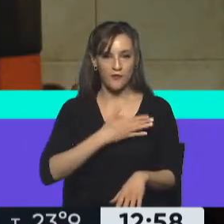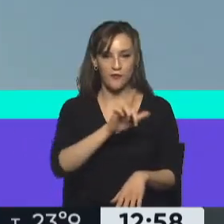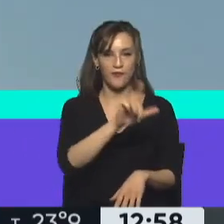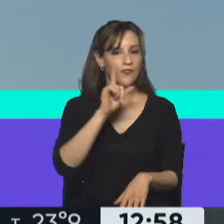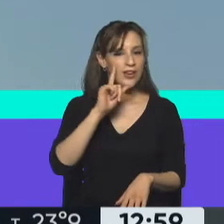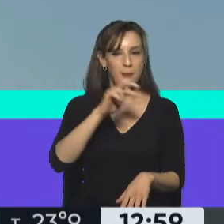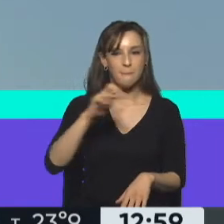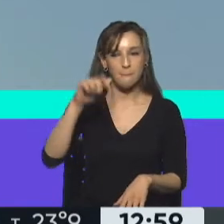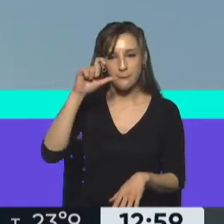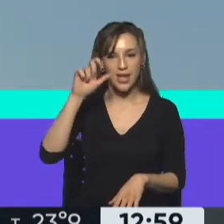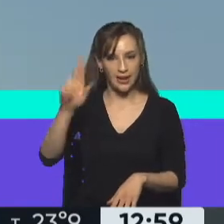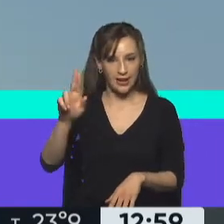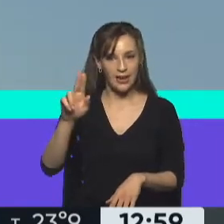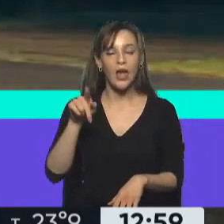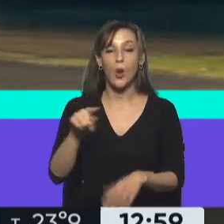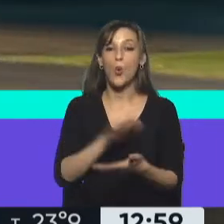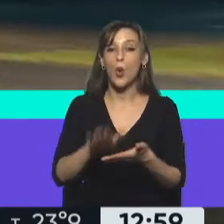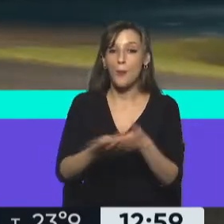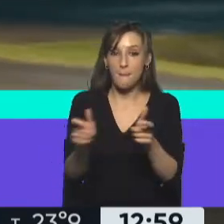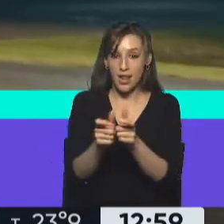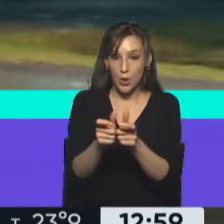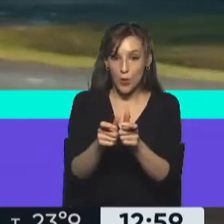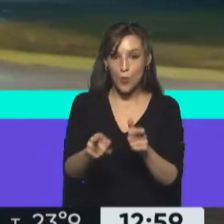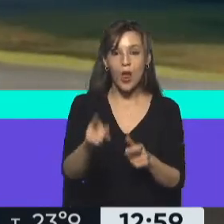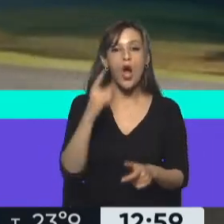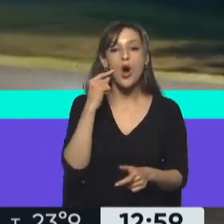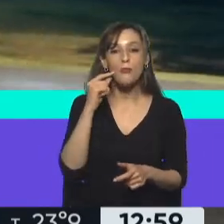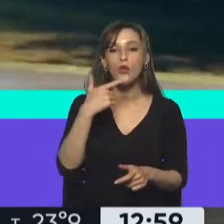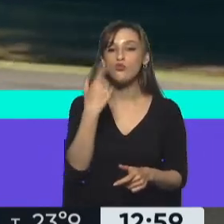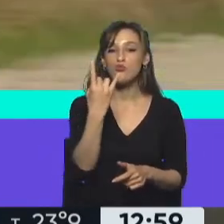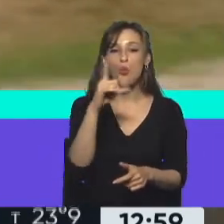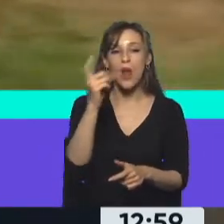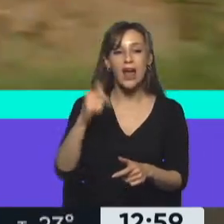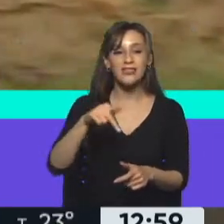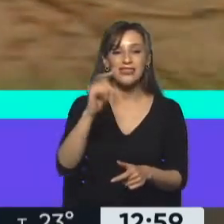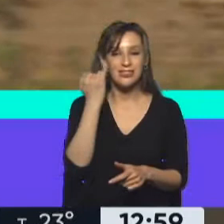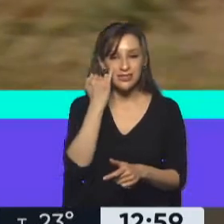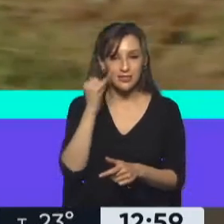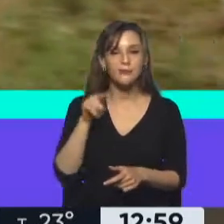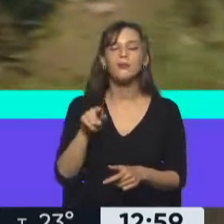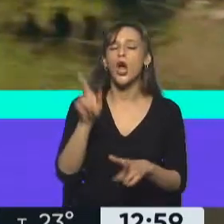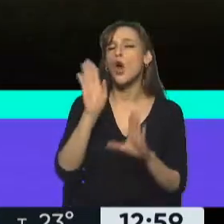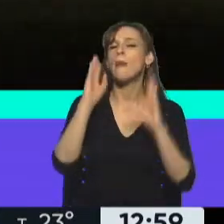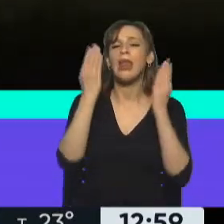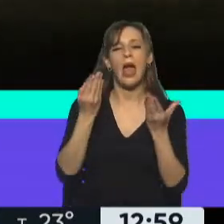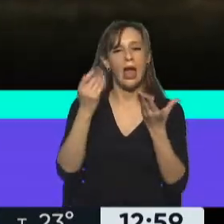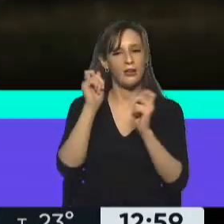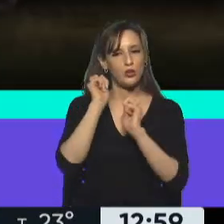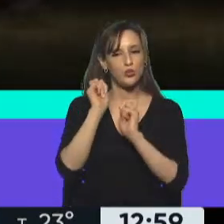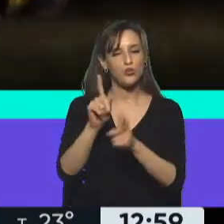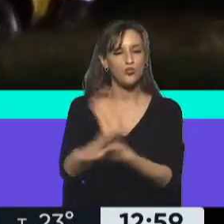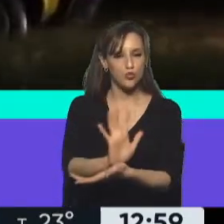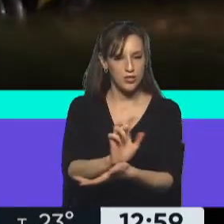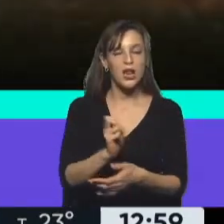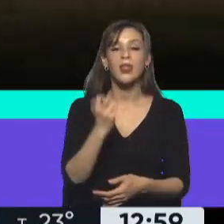nueva película del realizador de Astro Gauchos, estoy hablando de Matías Zulansky, que es un homenaje al cine en sí mismo, ¿no?, y que presenta tres